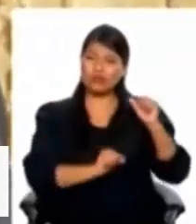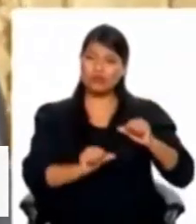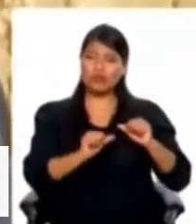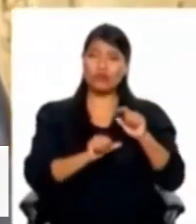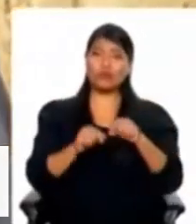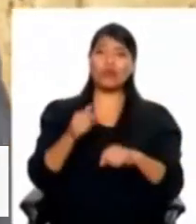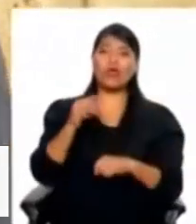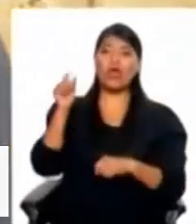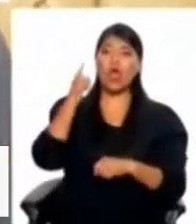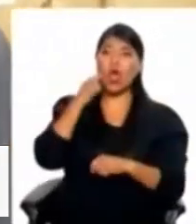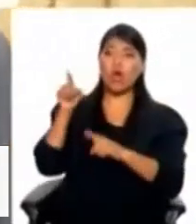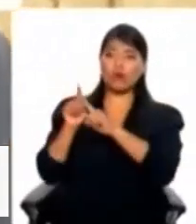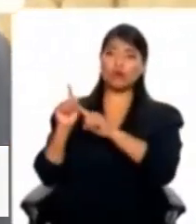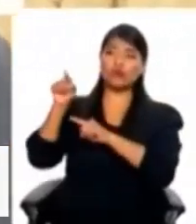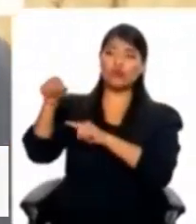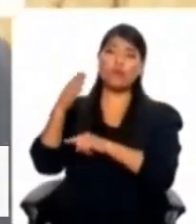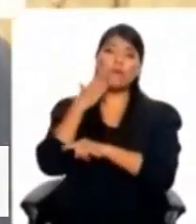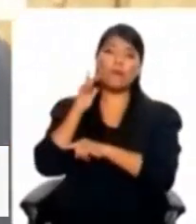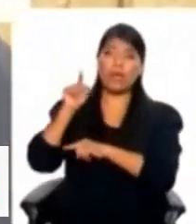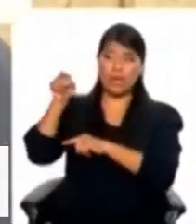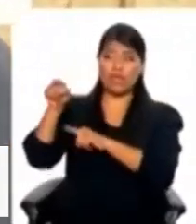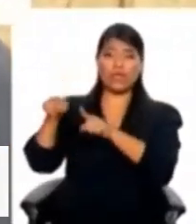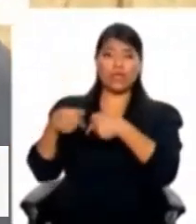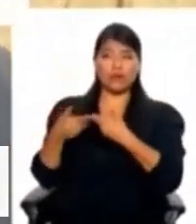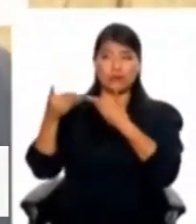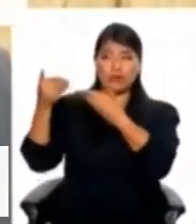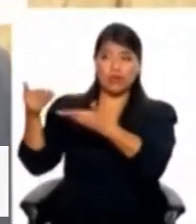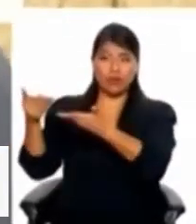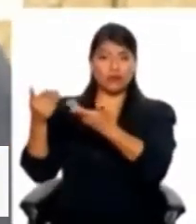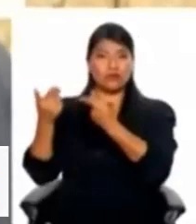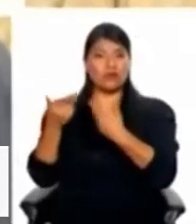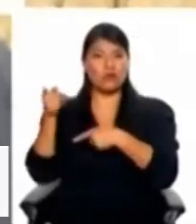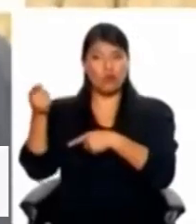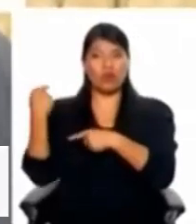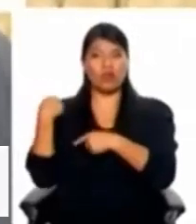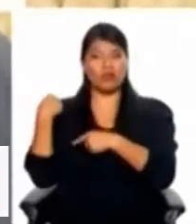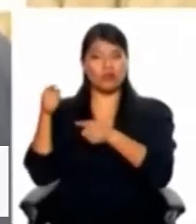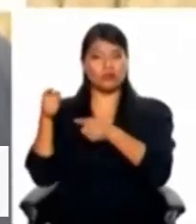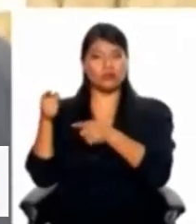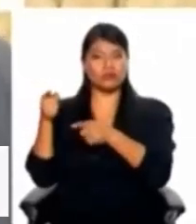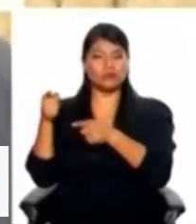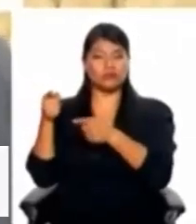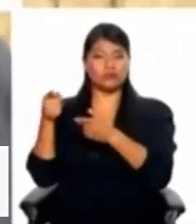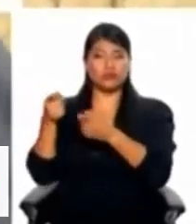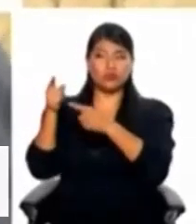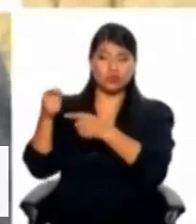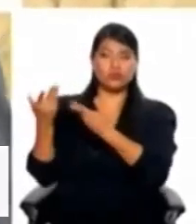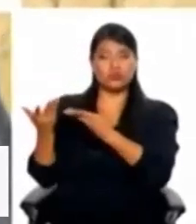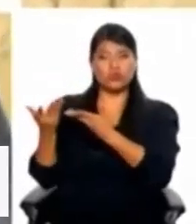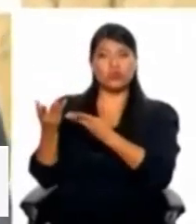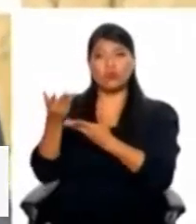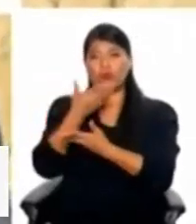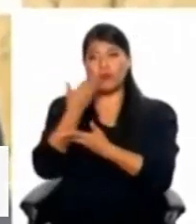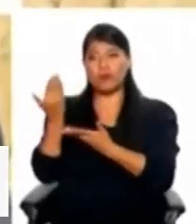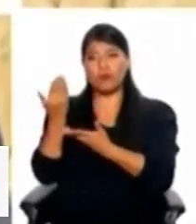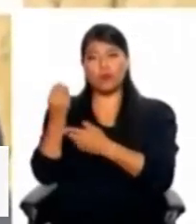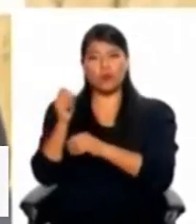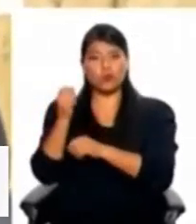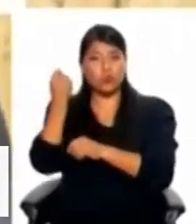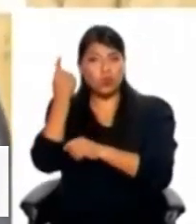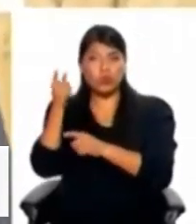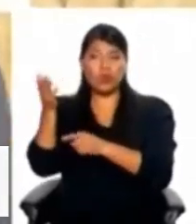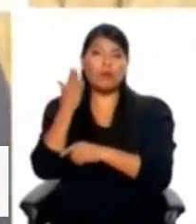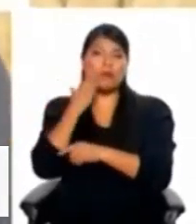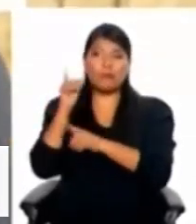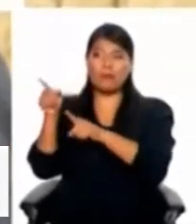de la agresora, del agresor que ha sido condenado, es la agraviada. Y por lógica, por sentido común, la